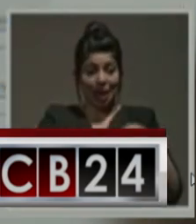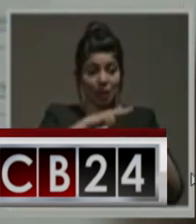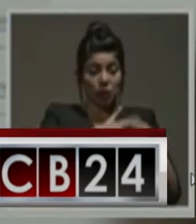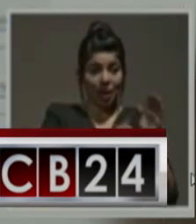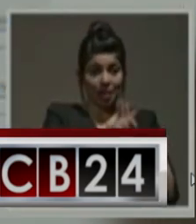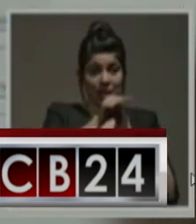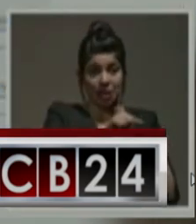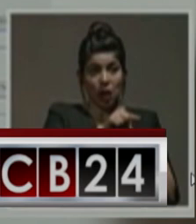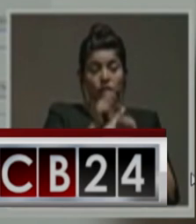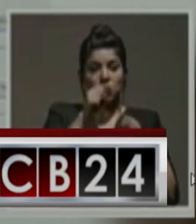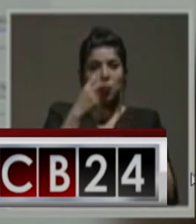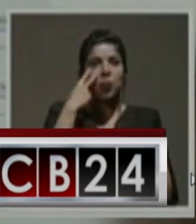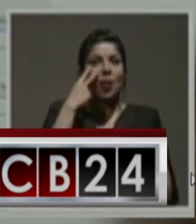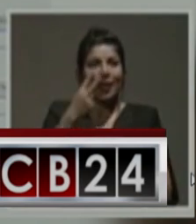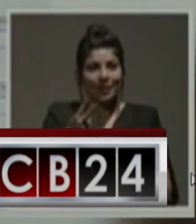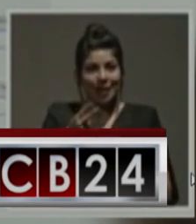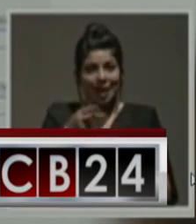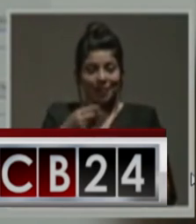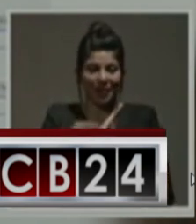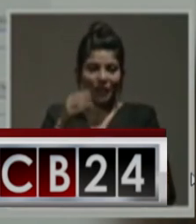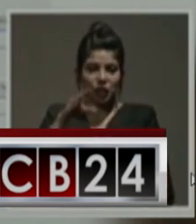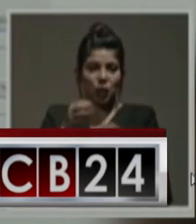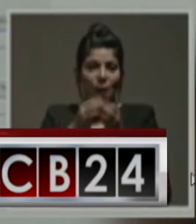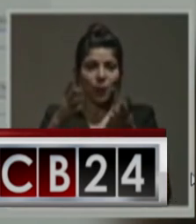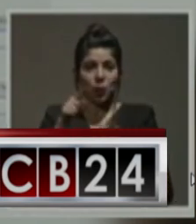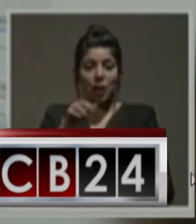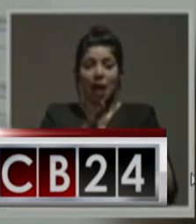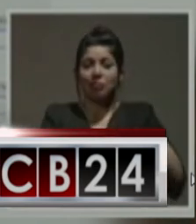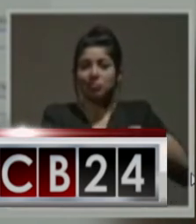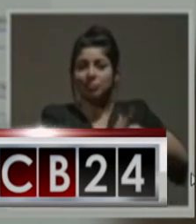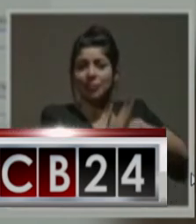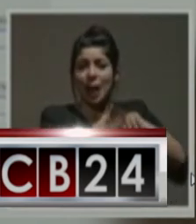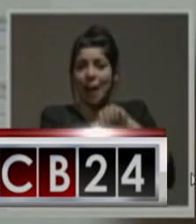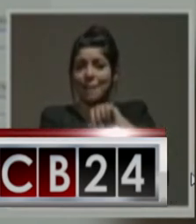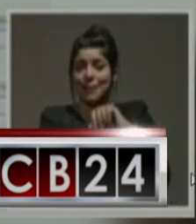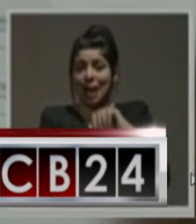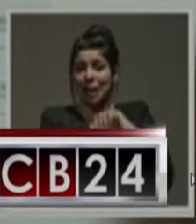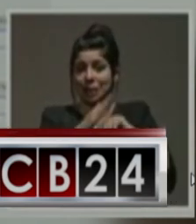de Desarrollo e Inversión Pública en el territorio nacional.